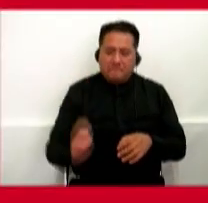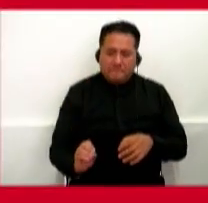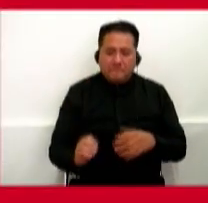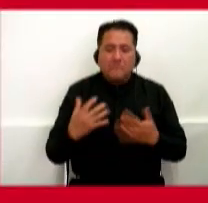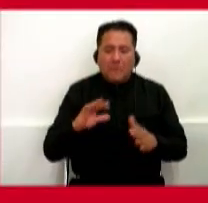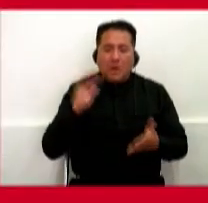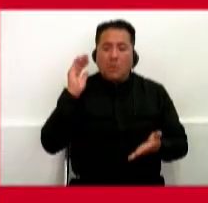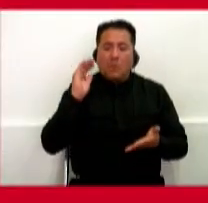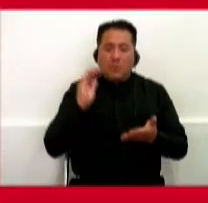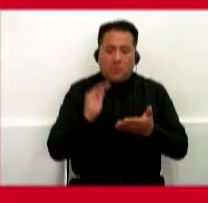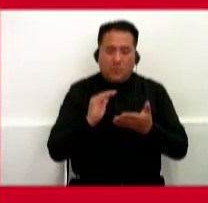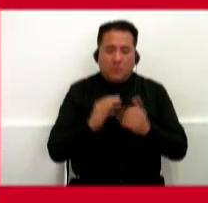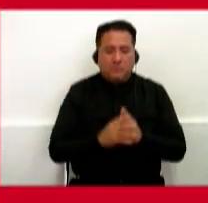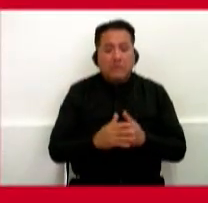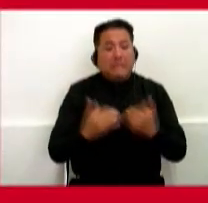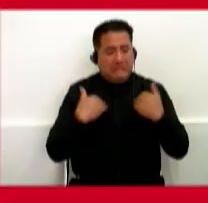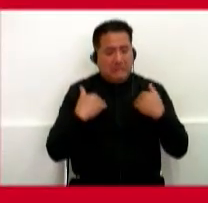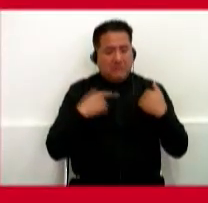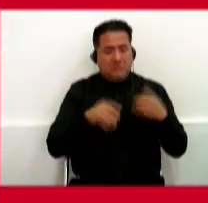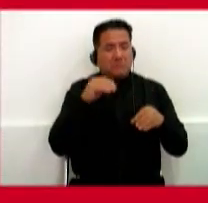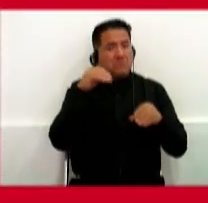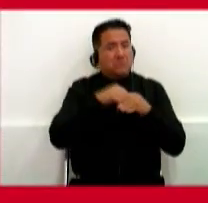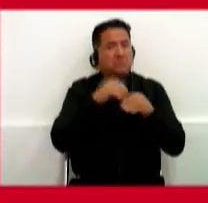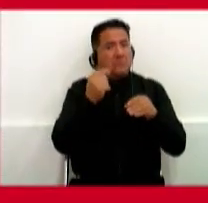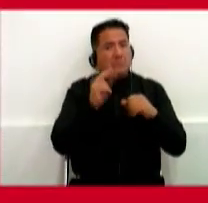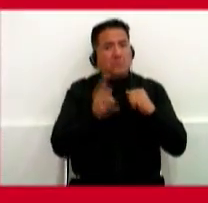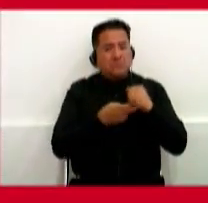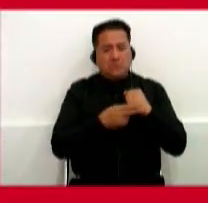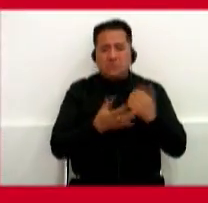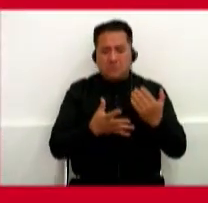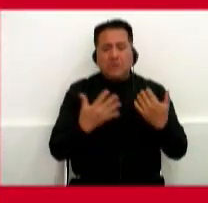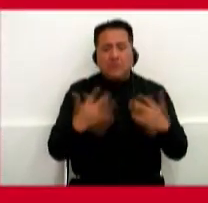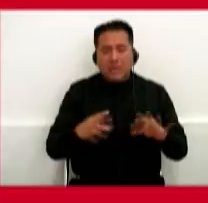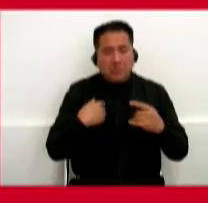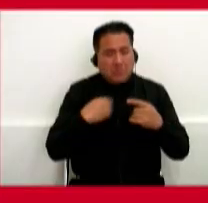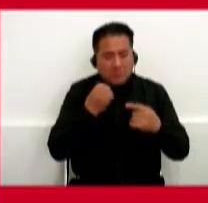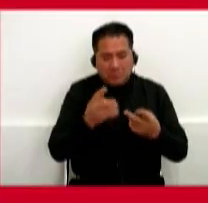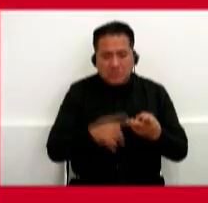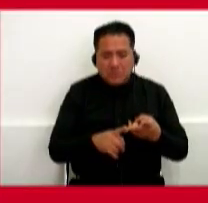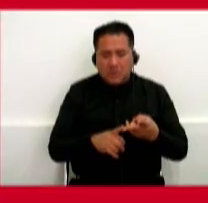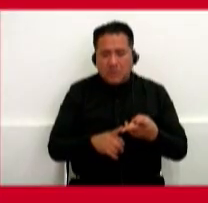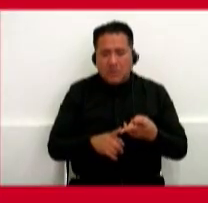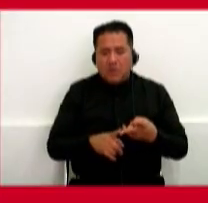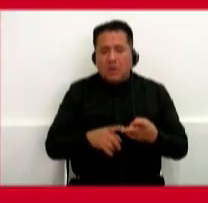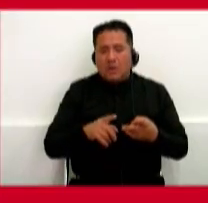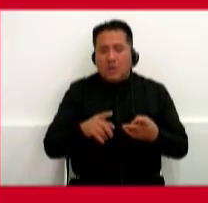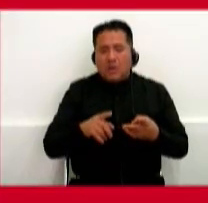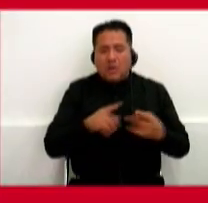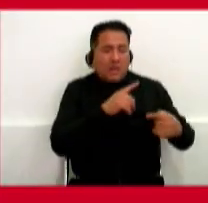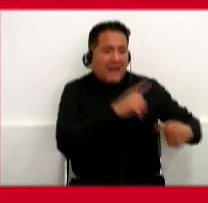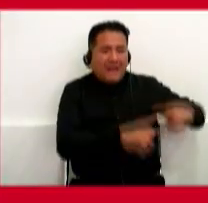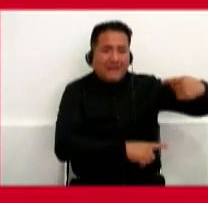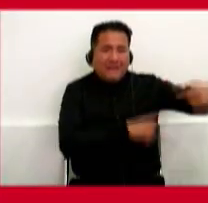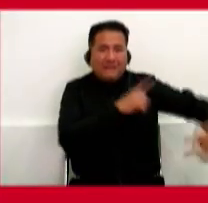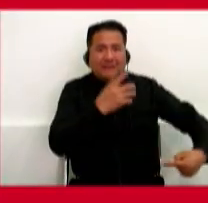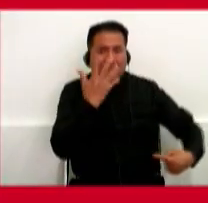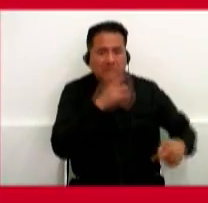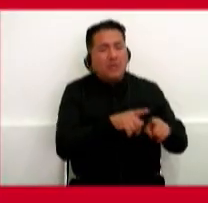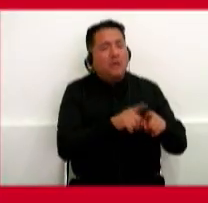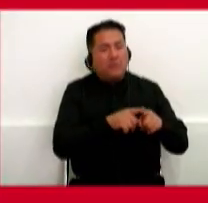les comenté y en otros beneficios también hemos reducido el headcount de la compra de esos camiones que tuvimos a un